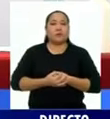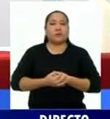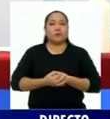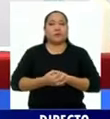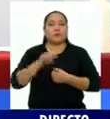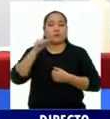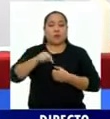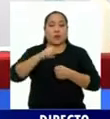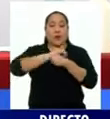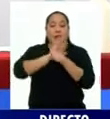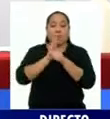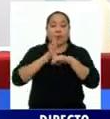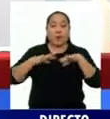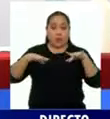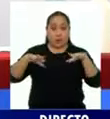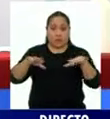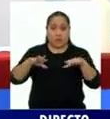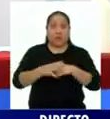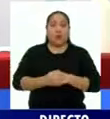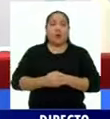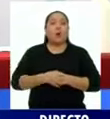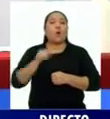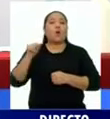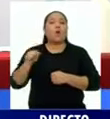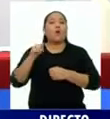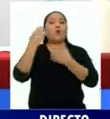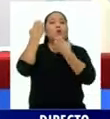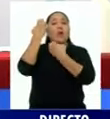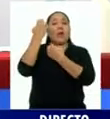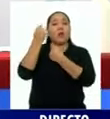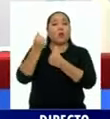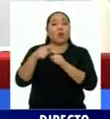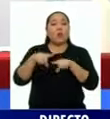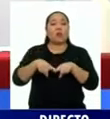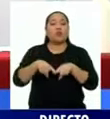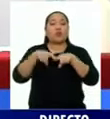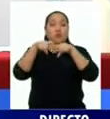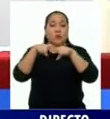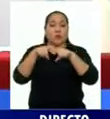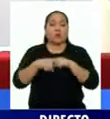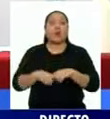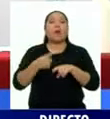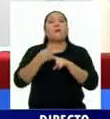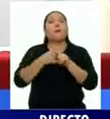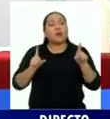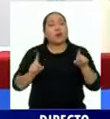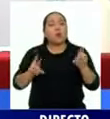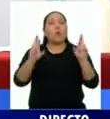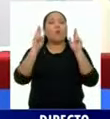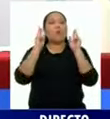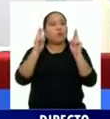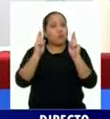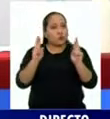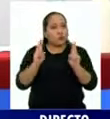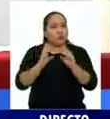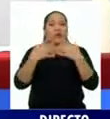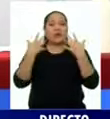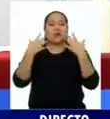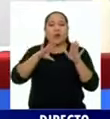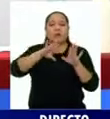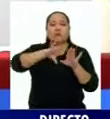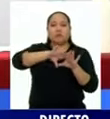de la pandemia, una economía paralizada, pero afortunadamente estamos